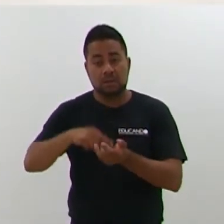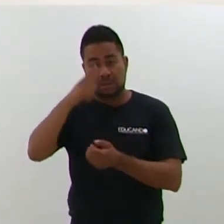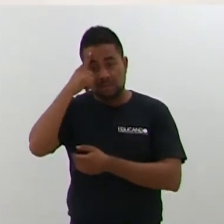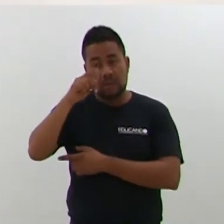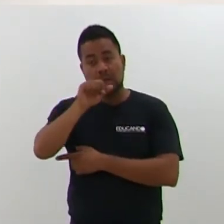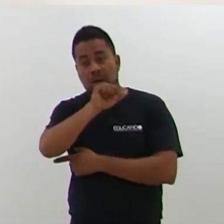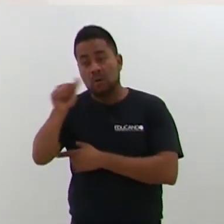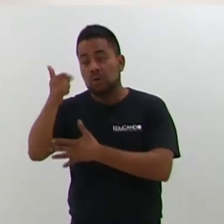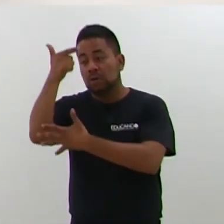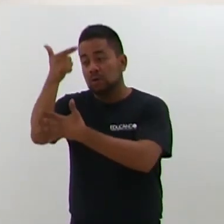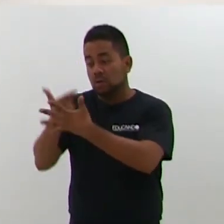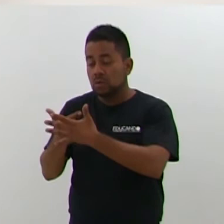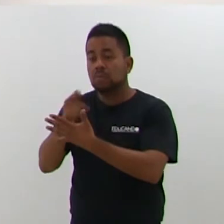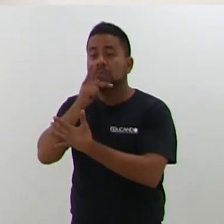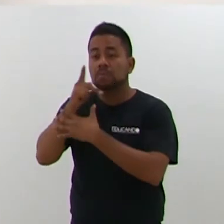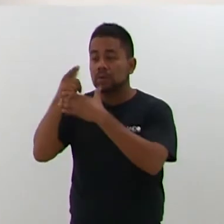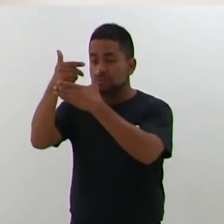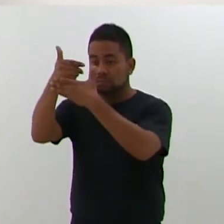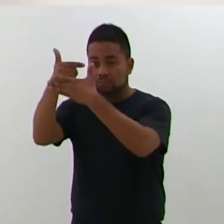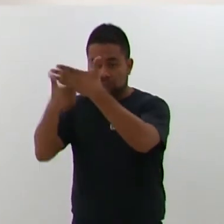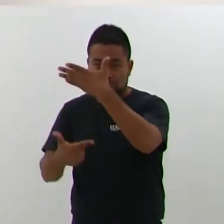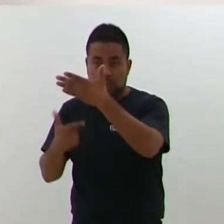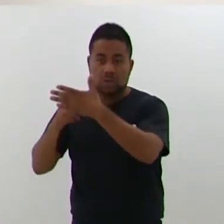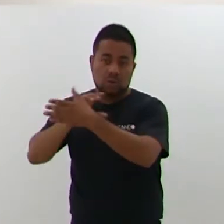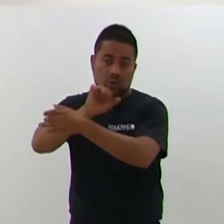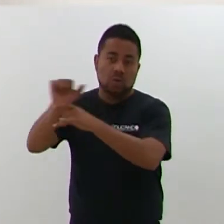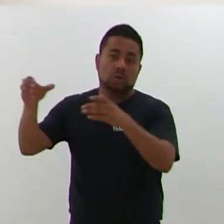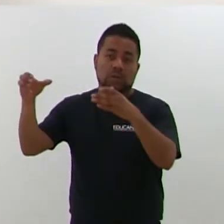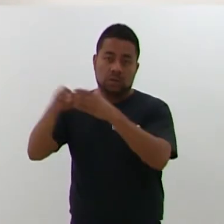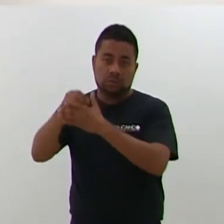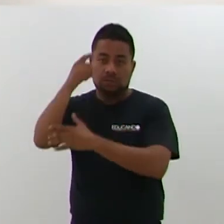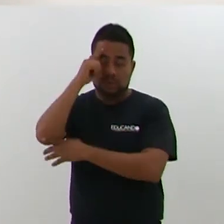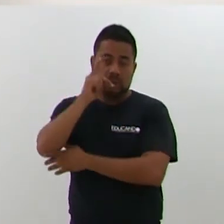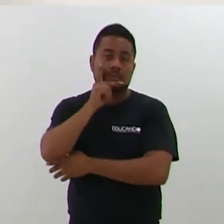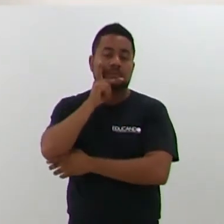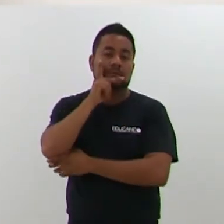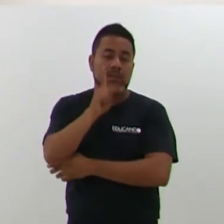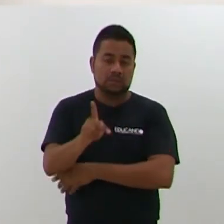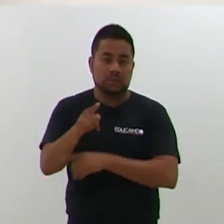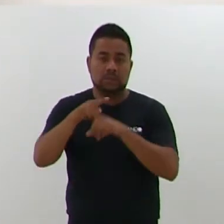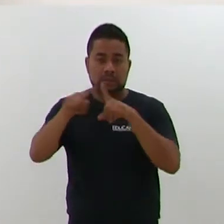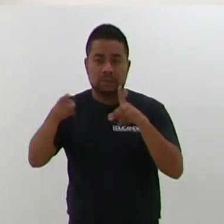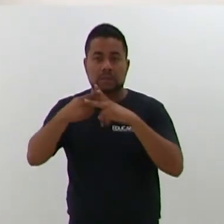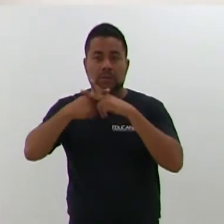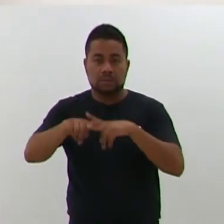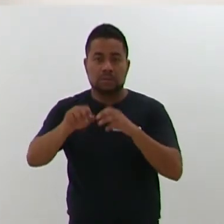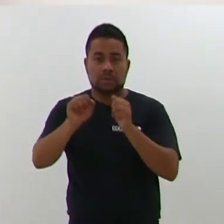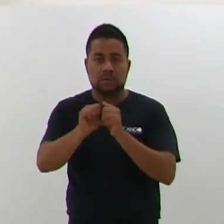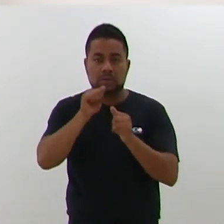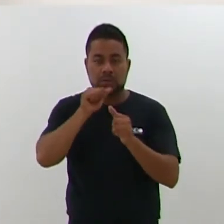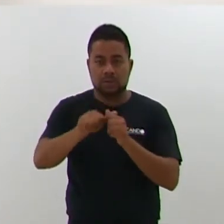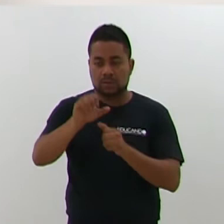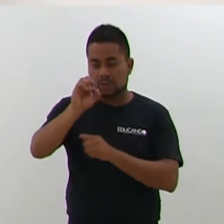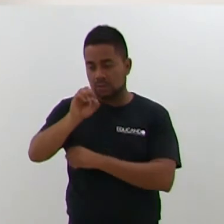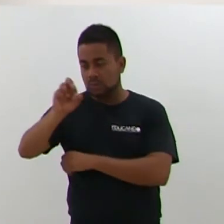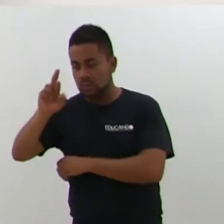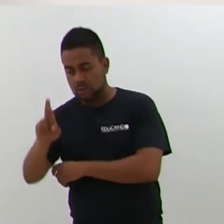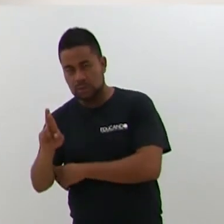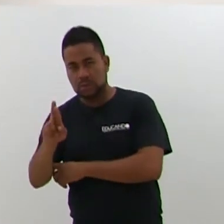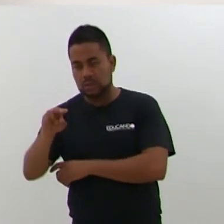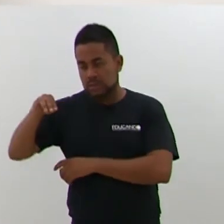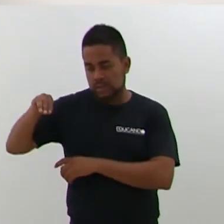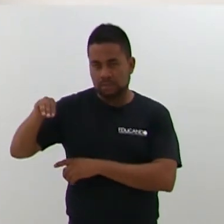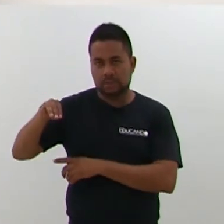otra familia léxica. Otra familia léxica que empieza con O, R y